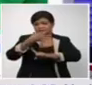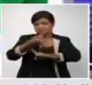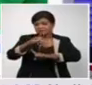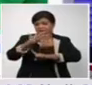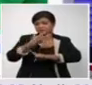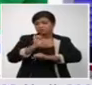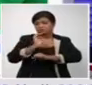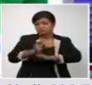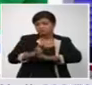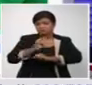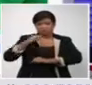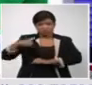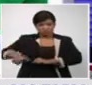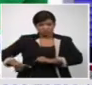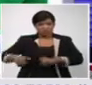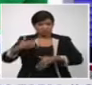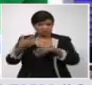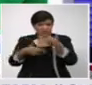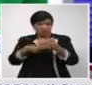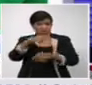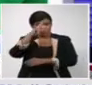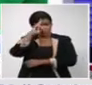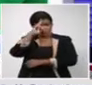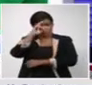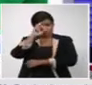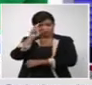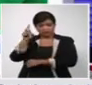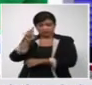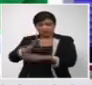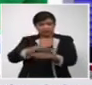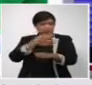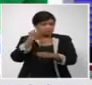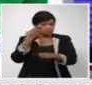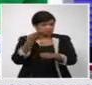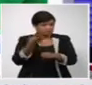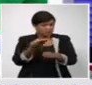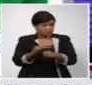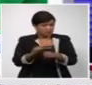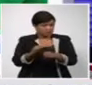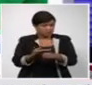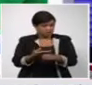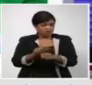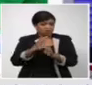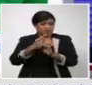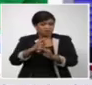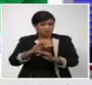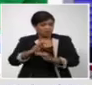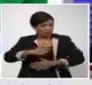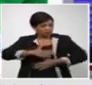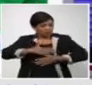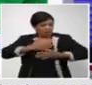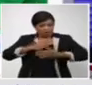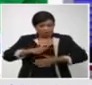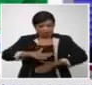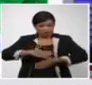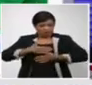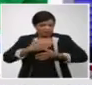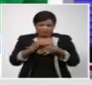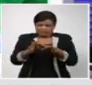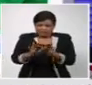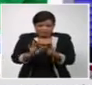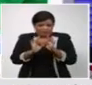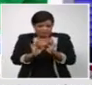el hospital, y llegó un momento que tuvo un broncoespasmo muy severo, que fue necesario